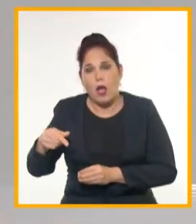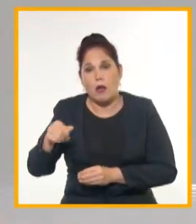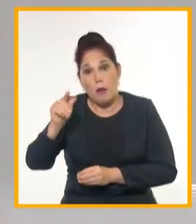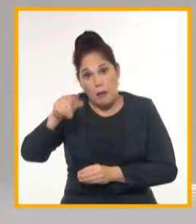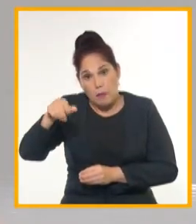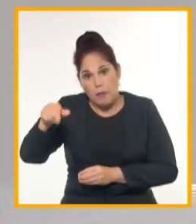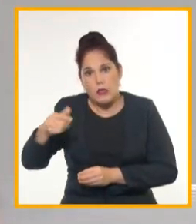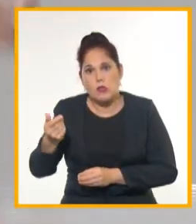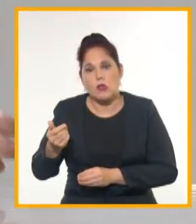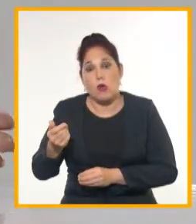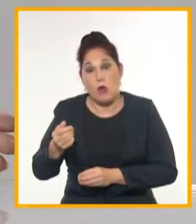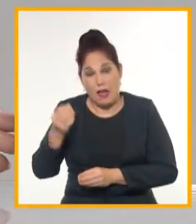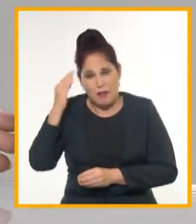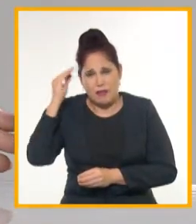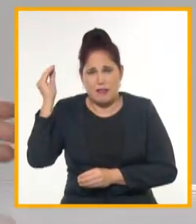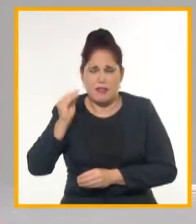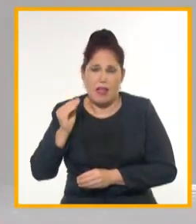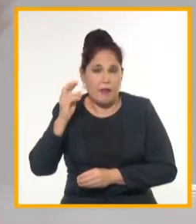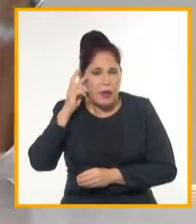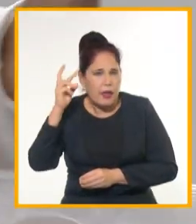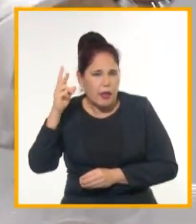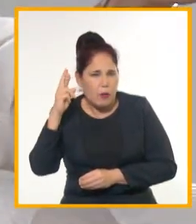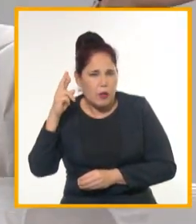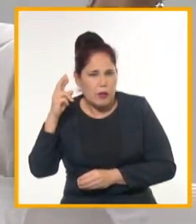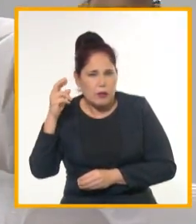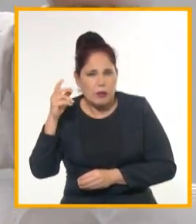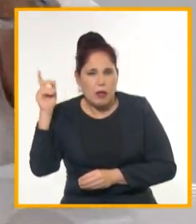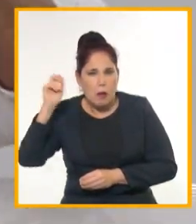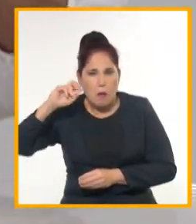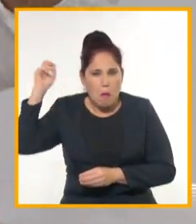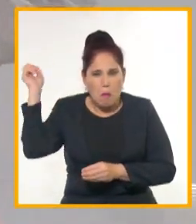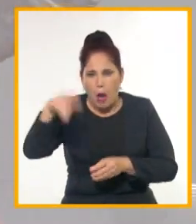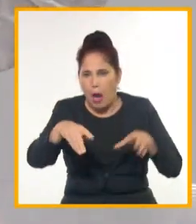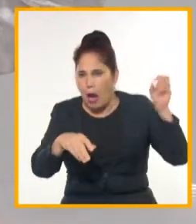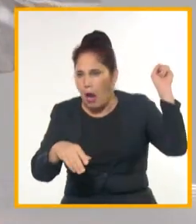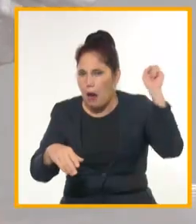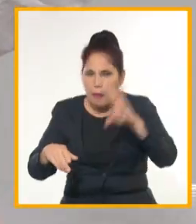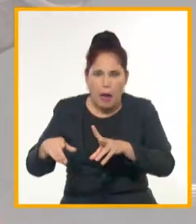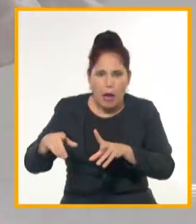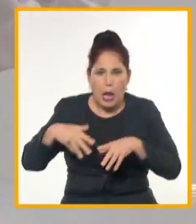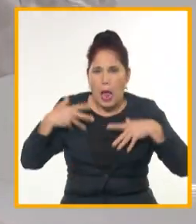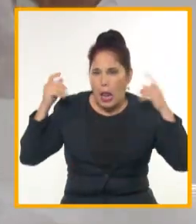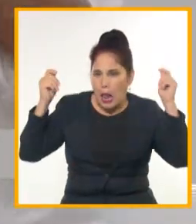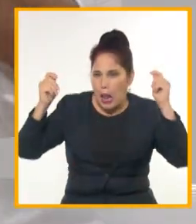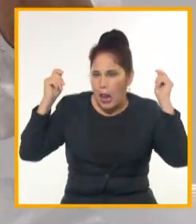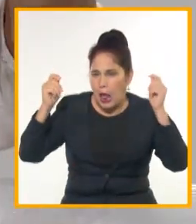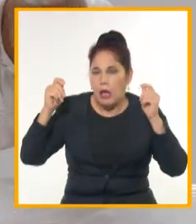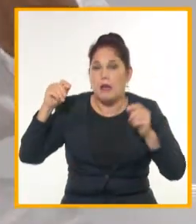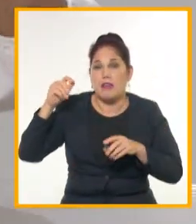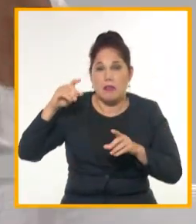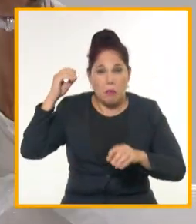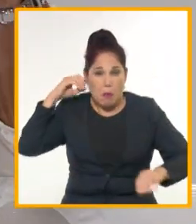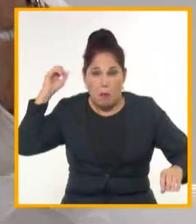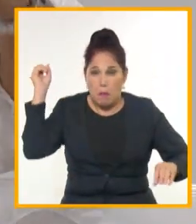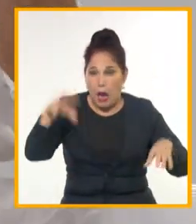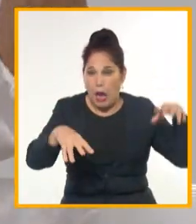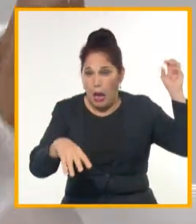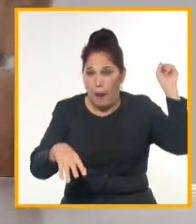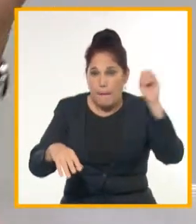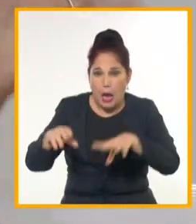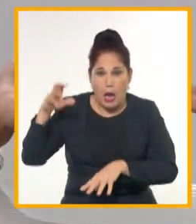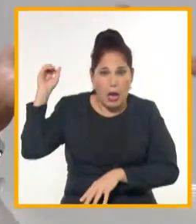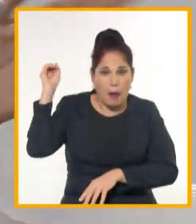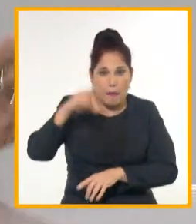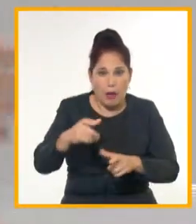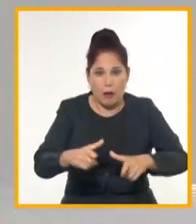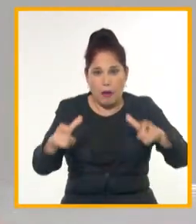y oyentes también recuerden de qué se trata la movilización que asaltó los poderes, la sede de los 3 poderes del Estado en enero